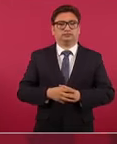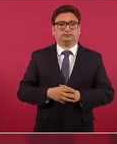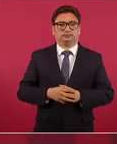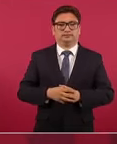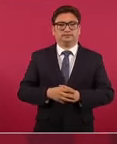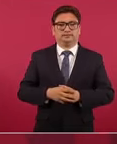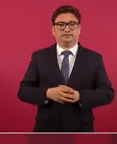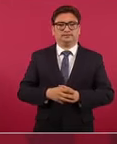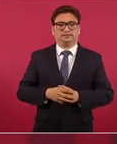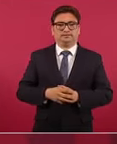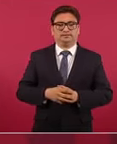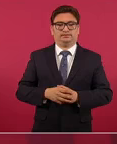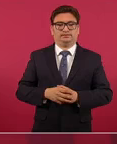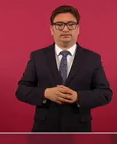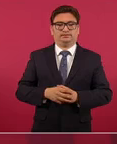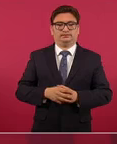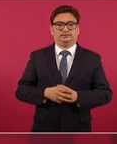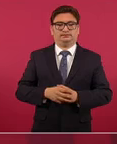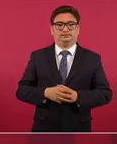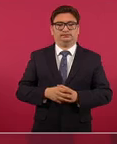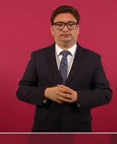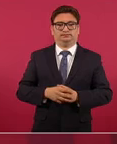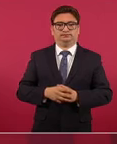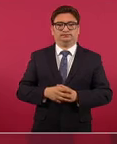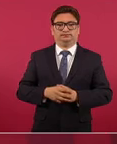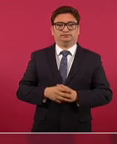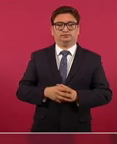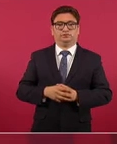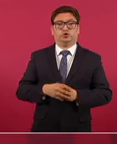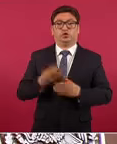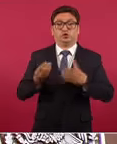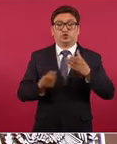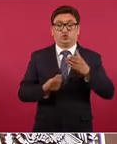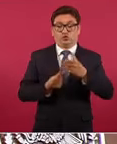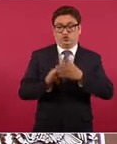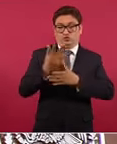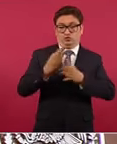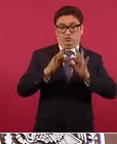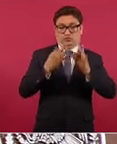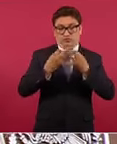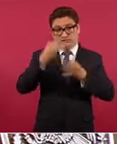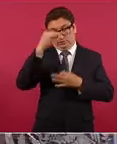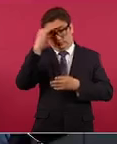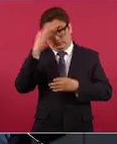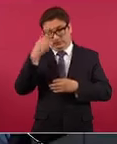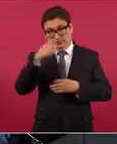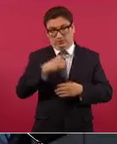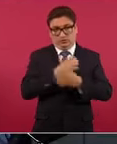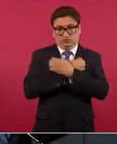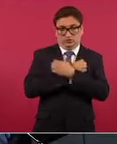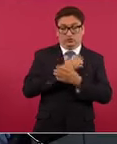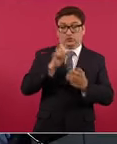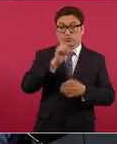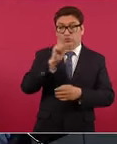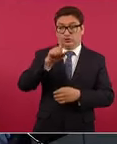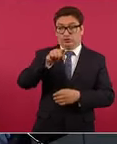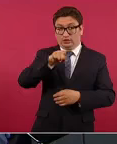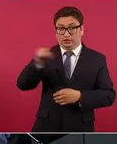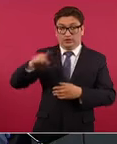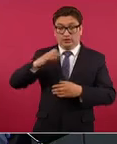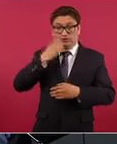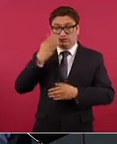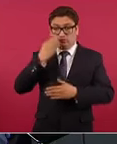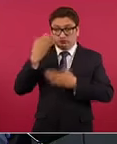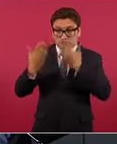parte de la nueva política educativa es que terminando la normal puedan tener